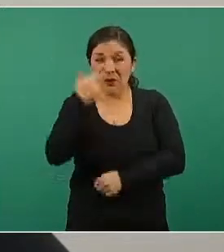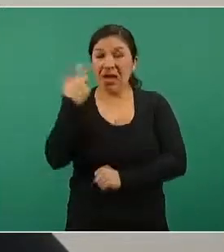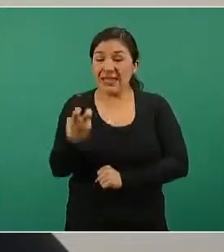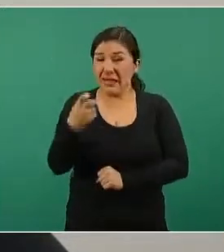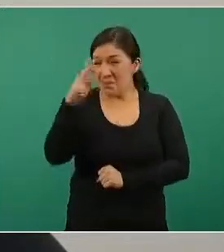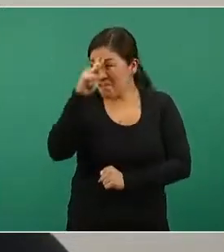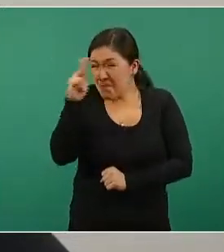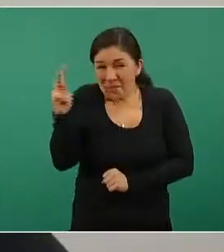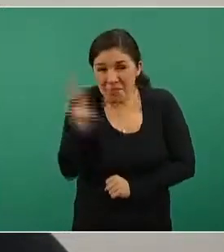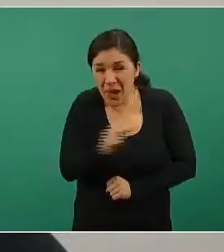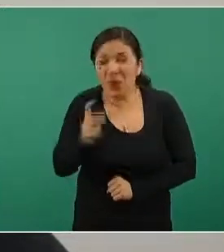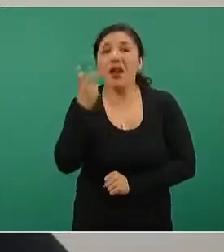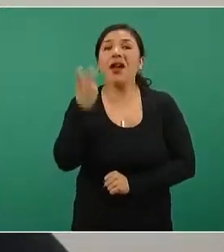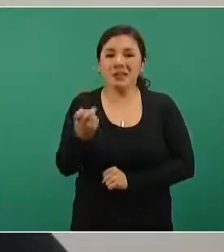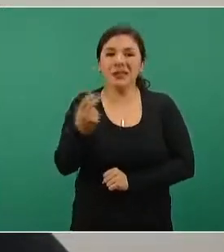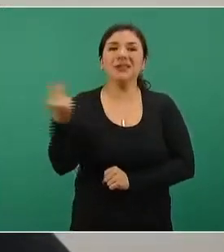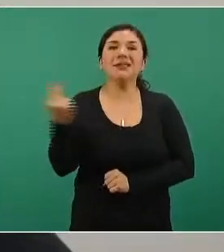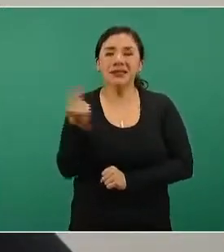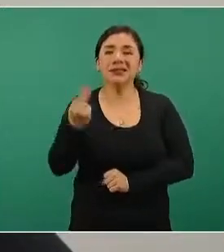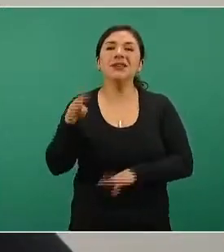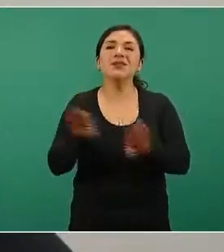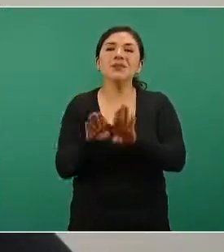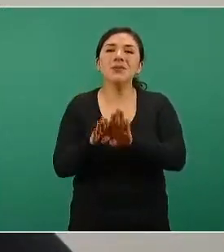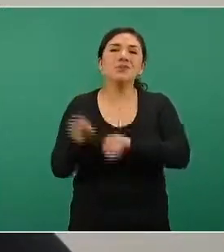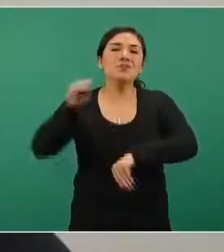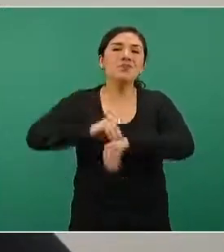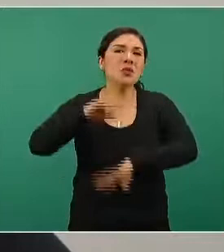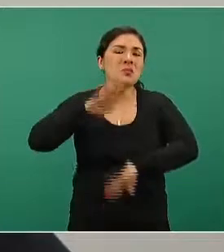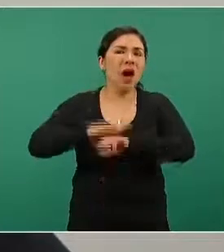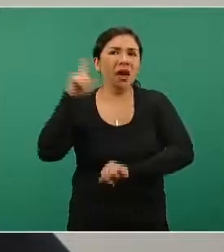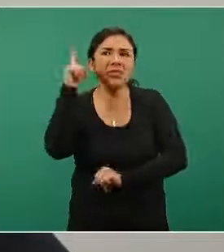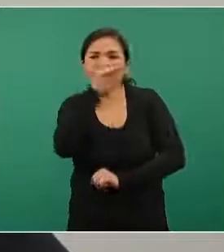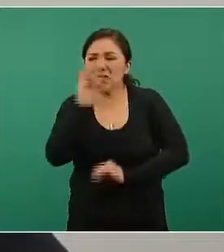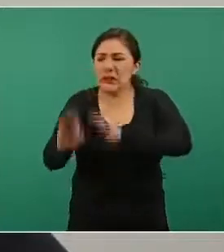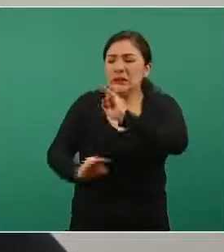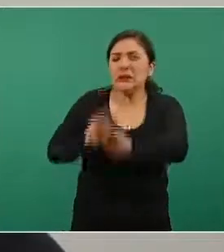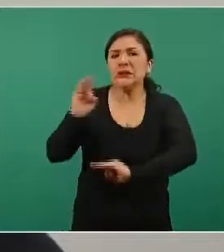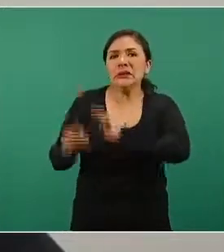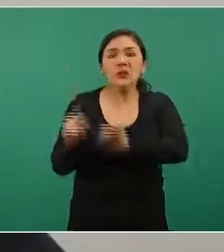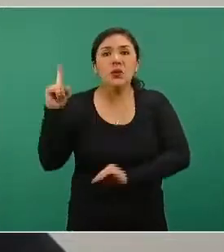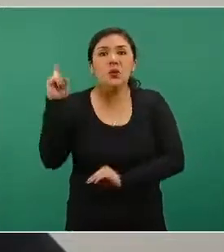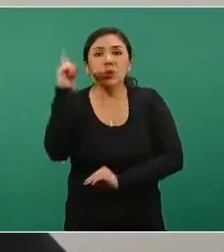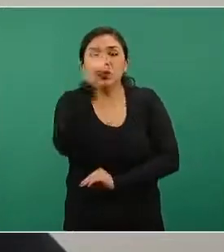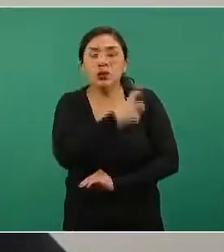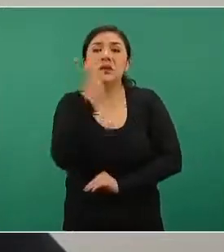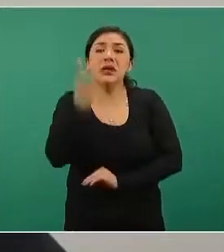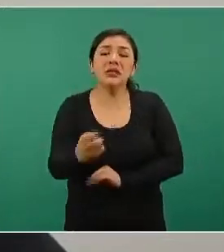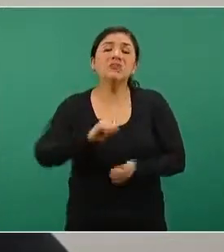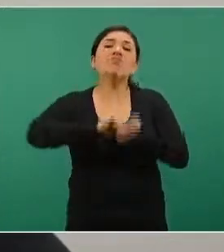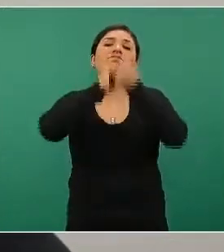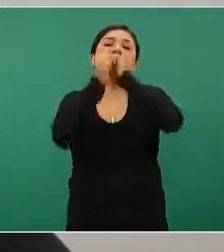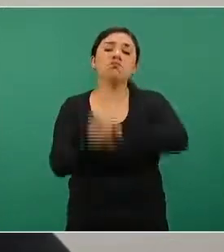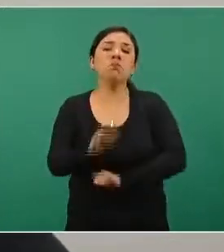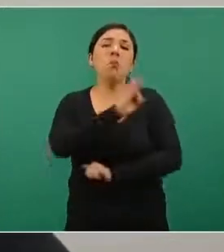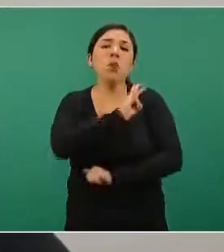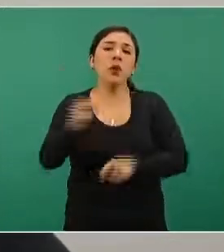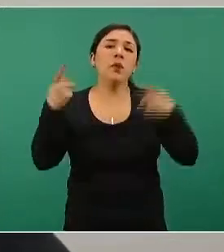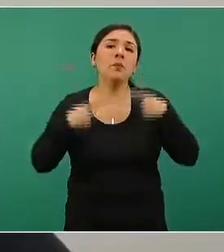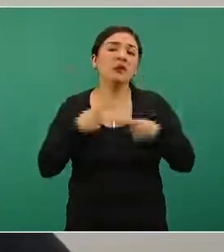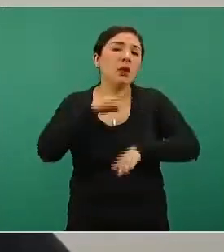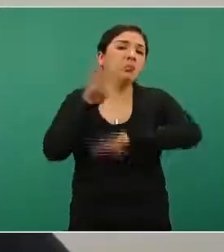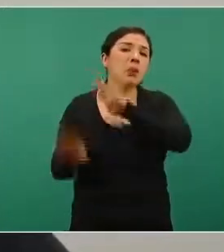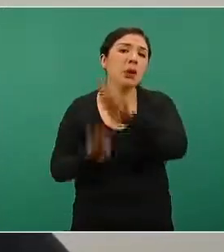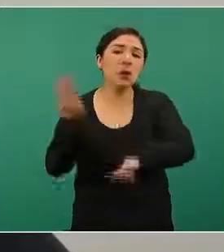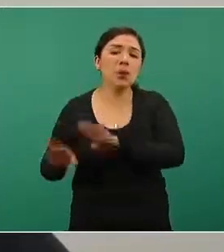crítico es el que genera las principales complicaciones que también pueden llevar lamentablemente a las personas a perder la